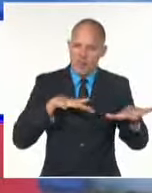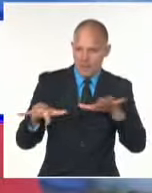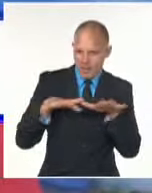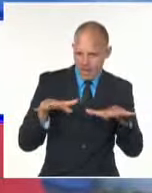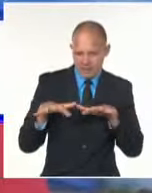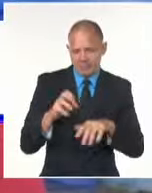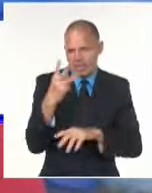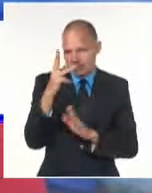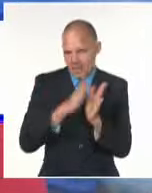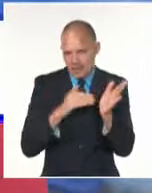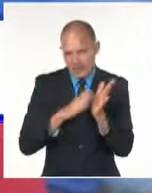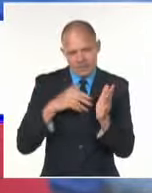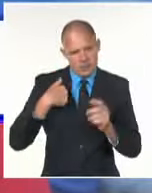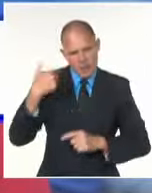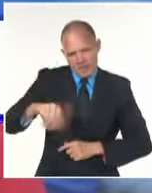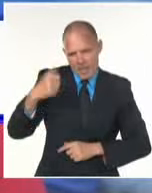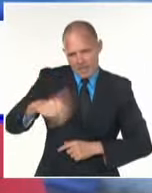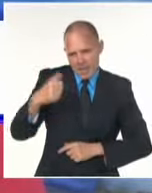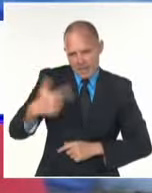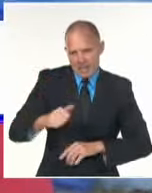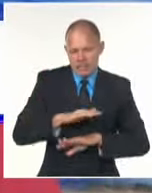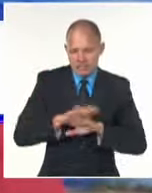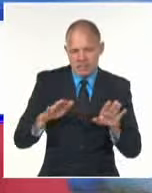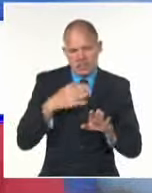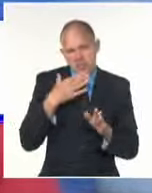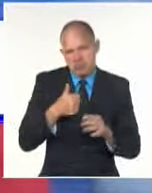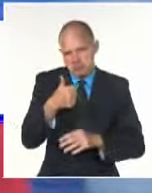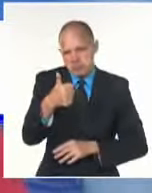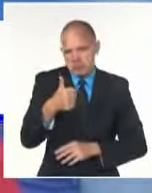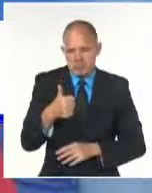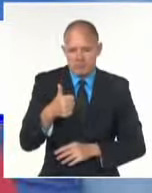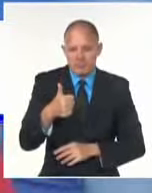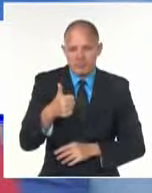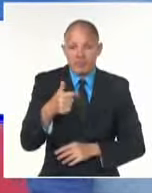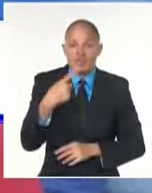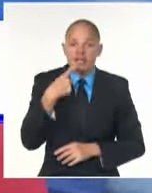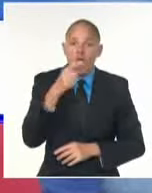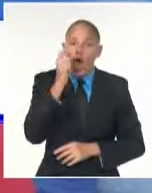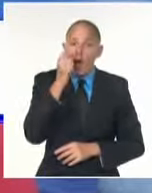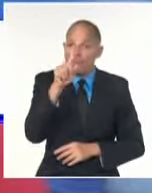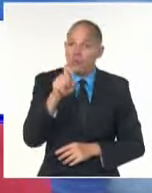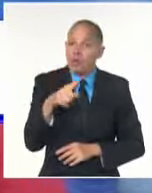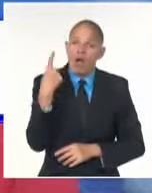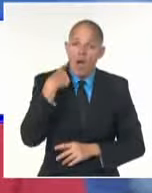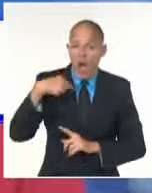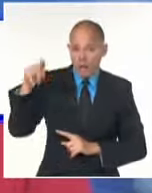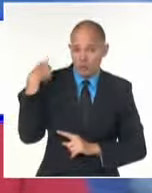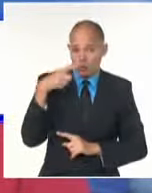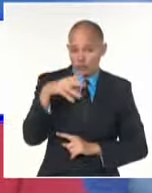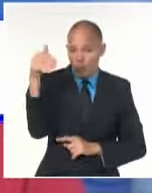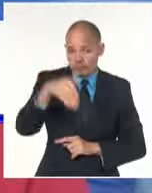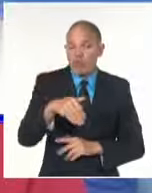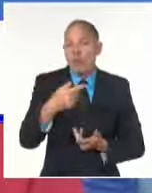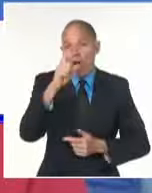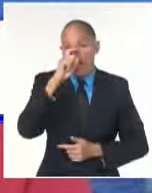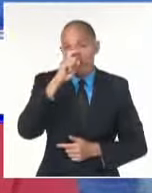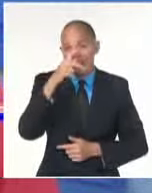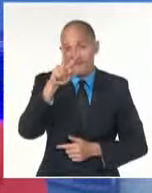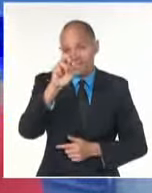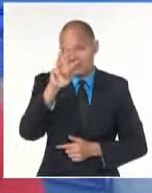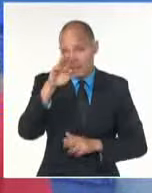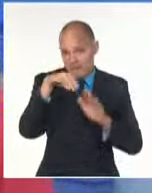3 meses intensos ahí entrenando y gracias a todo va saliendo bien. El año pasado estuviste en el equipo Cuba categoría sub-23. ¿Cuánto te